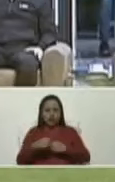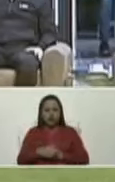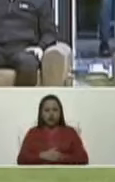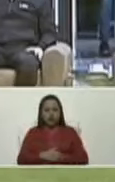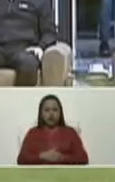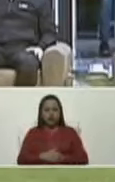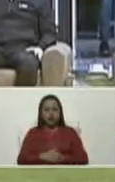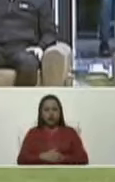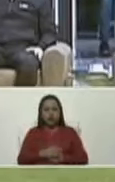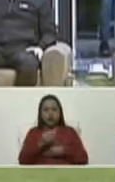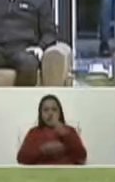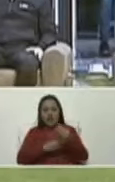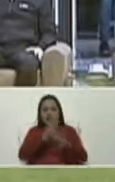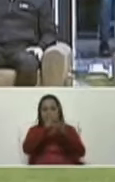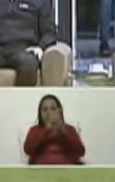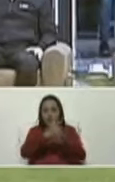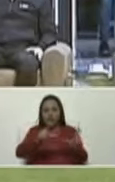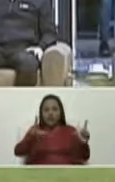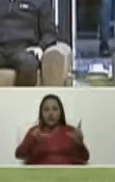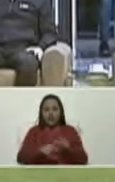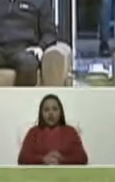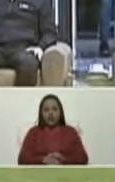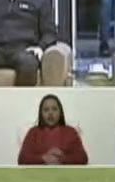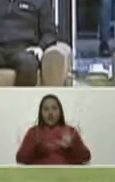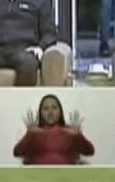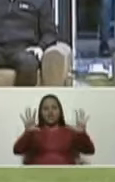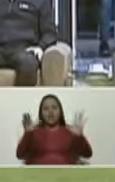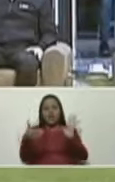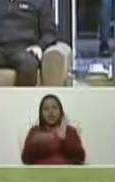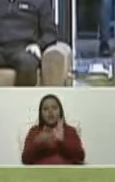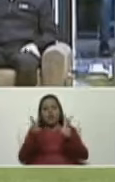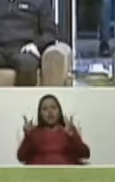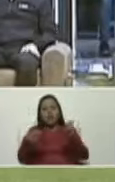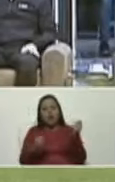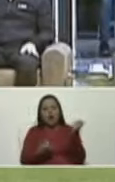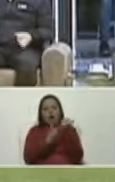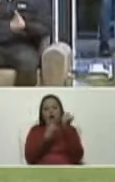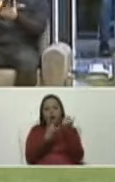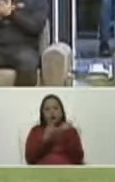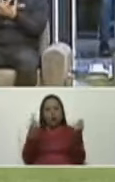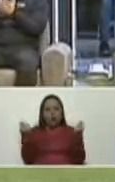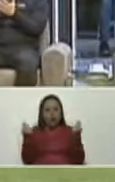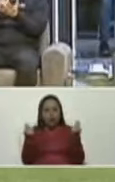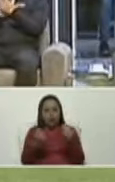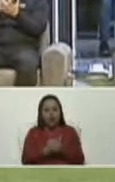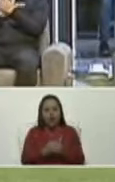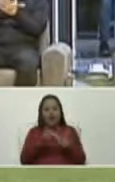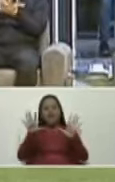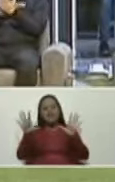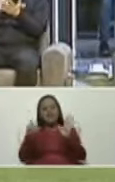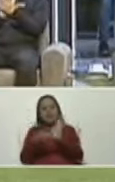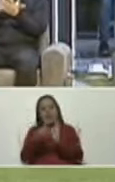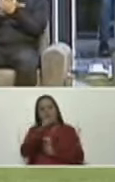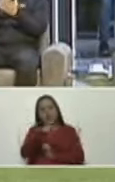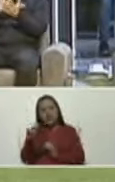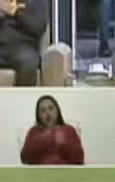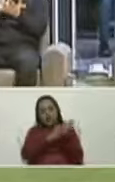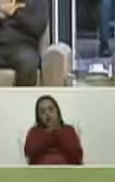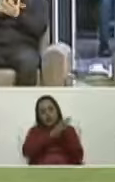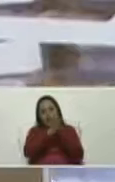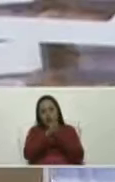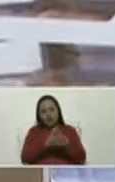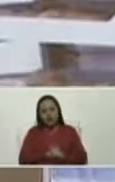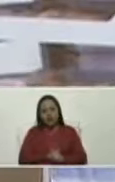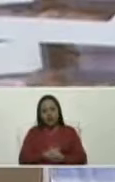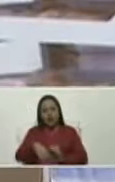se estarán liberando 10.000 nuevos financiamientos a 10.000 emprendedores. A